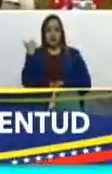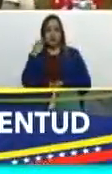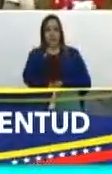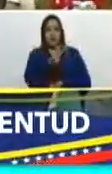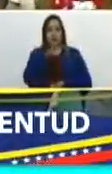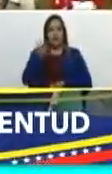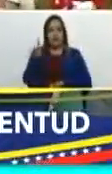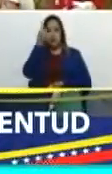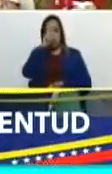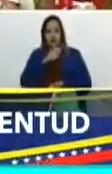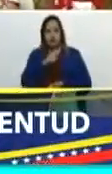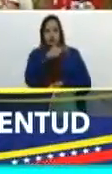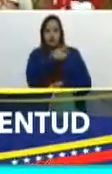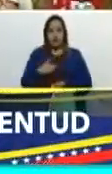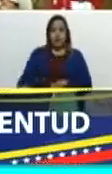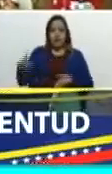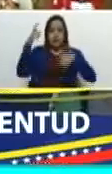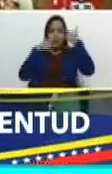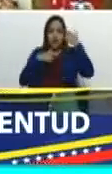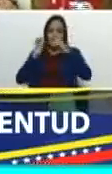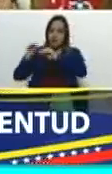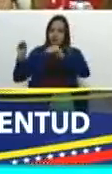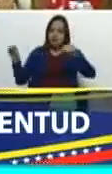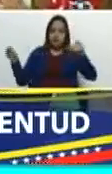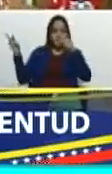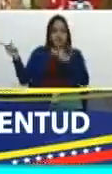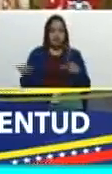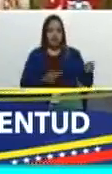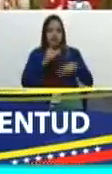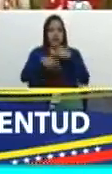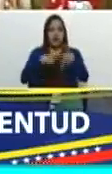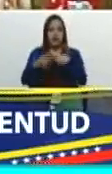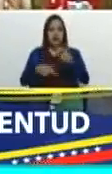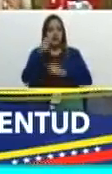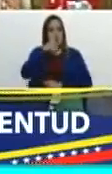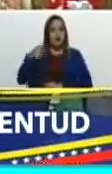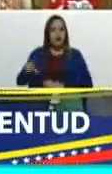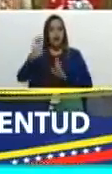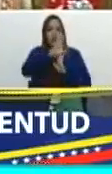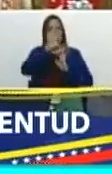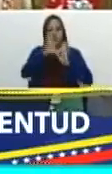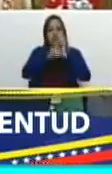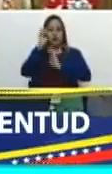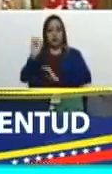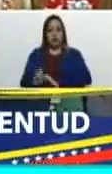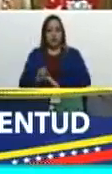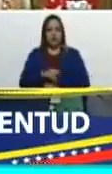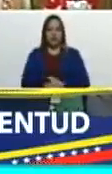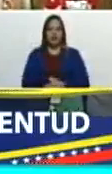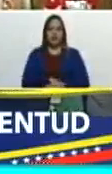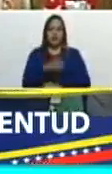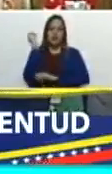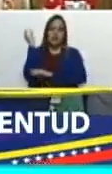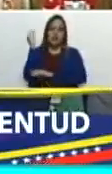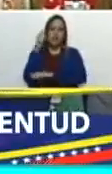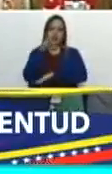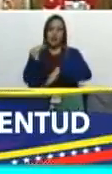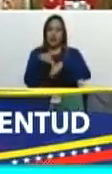años el comandante Chávez convocó al proceso popular constituyente, a una asamblea